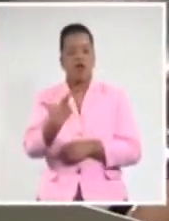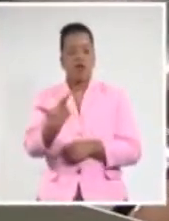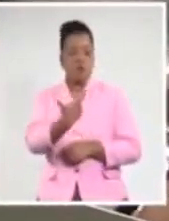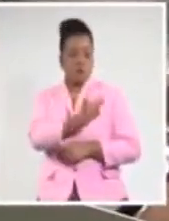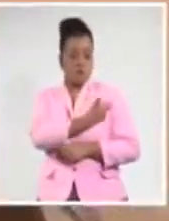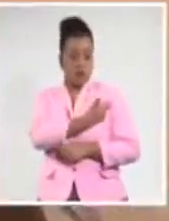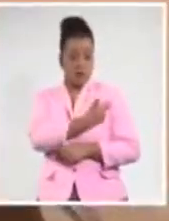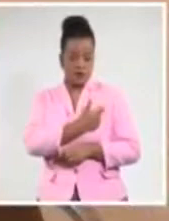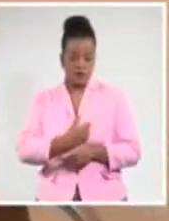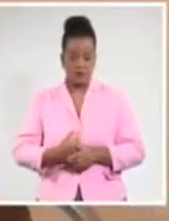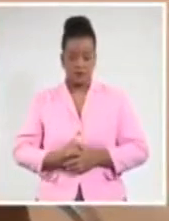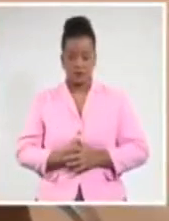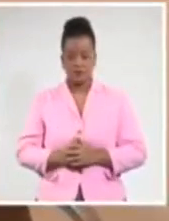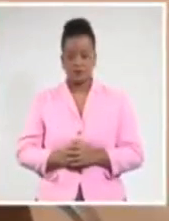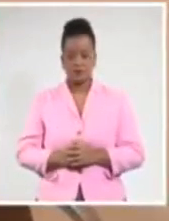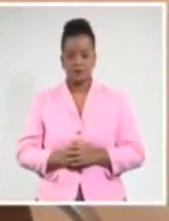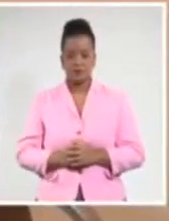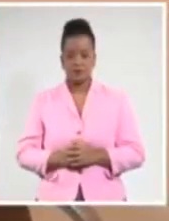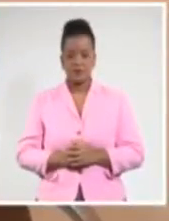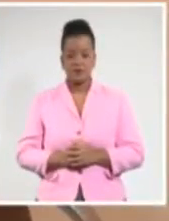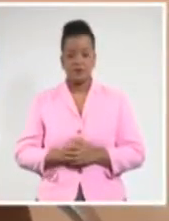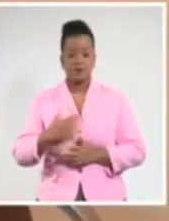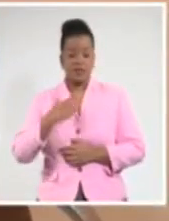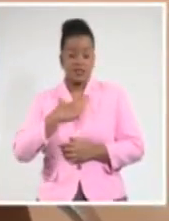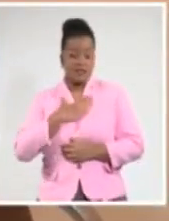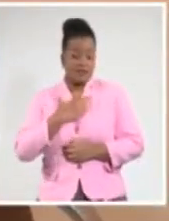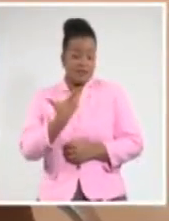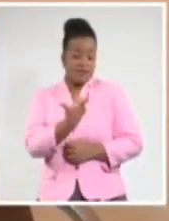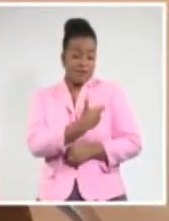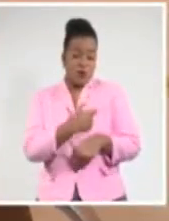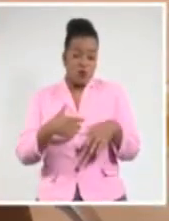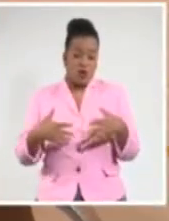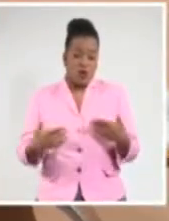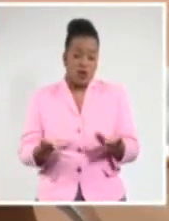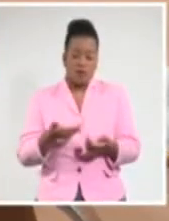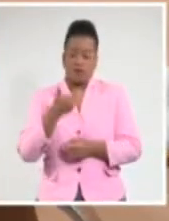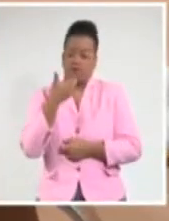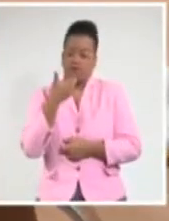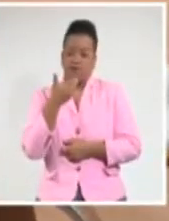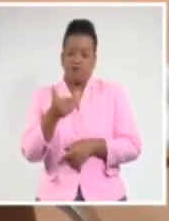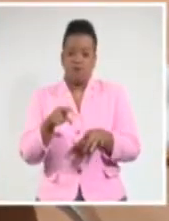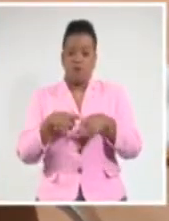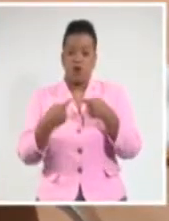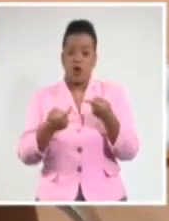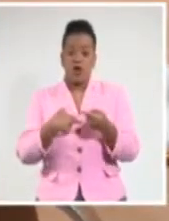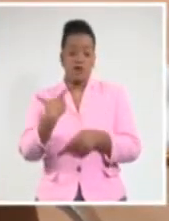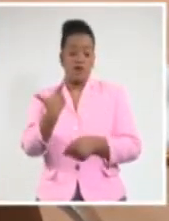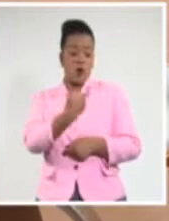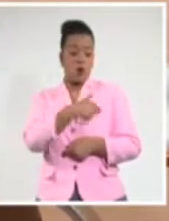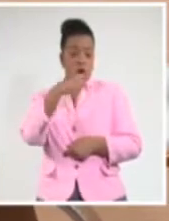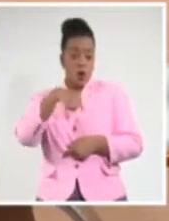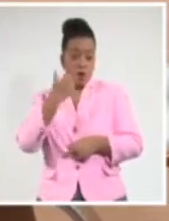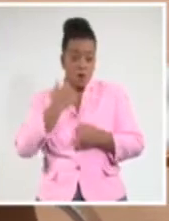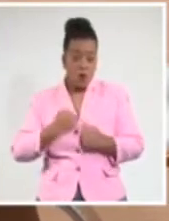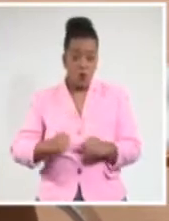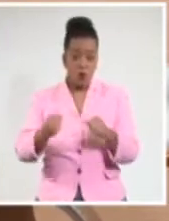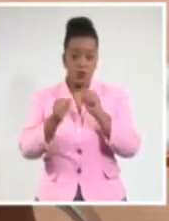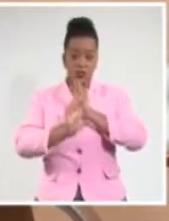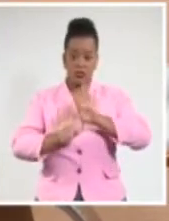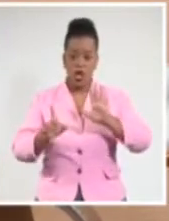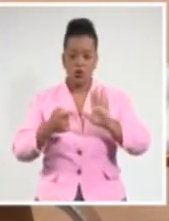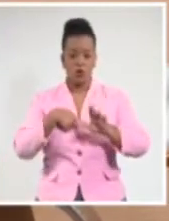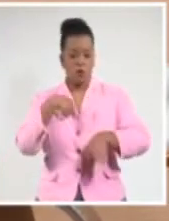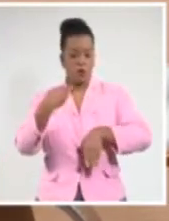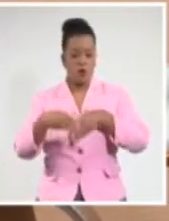completamente vacunados. Para mí la vacuna esta ha sido una bendición, porque yo me he vacunado, ya este refuerzo que me pongo, nunca he